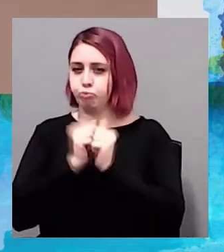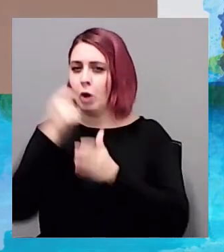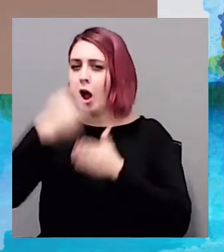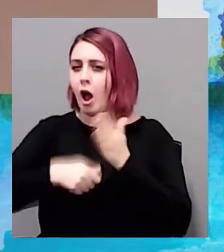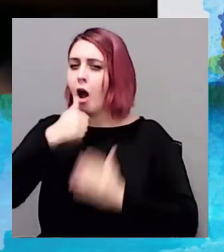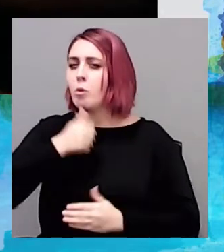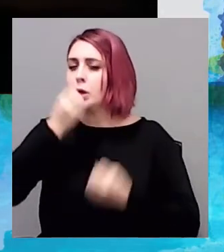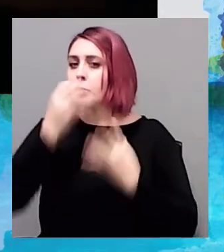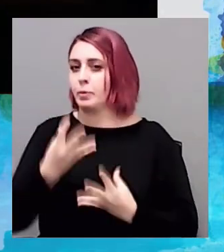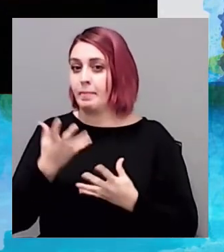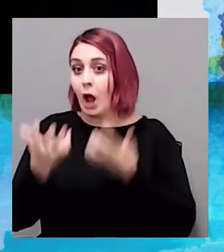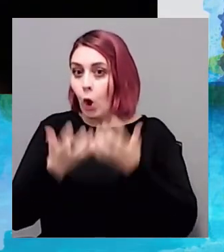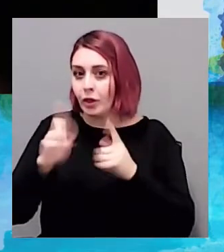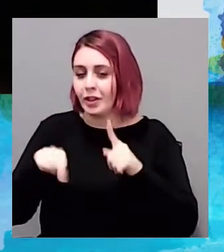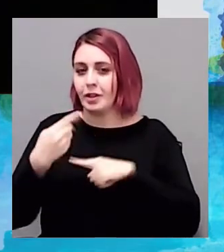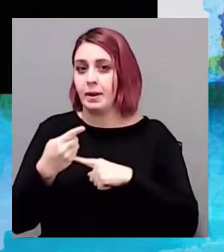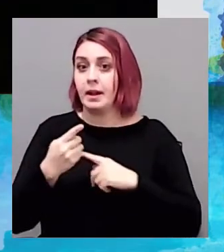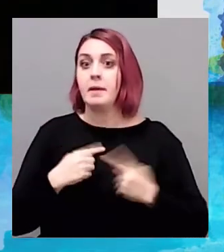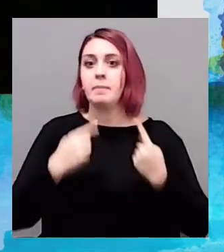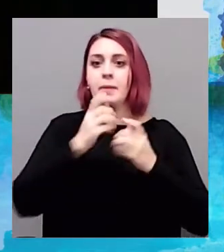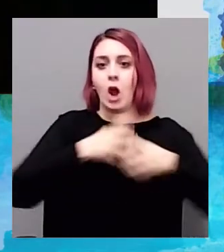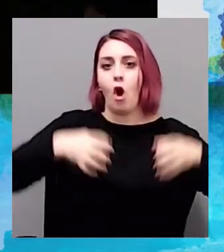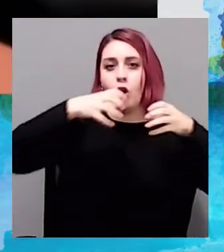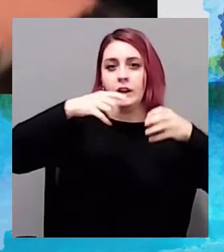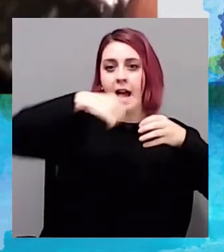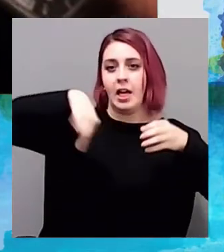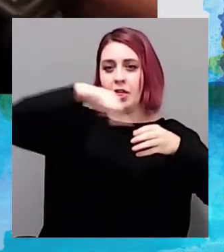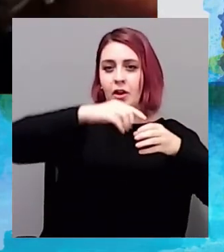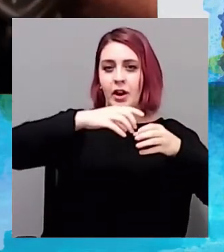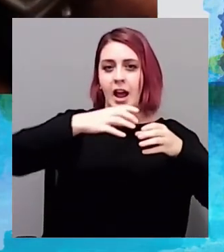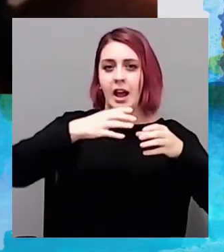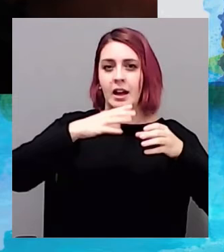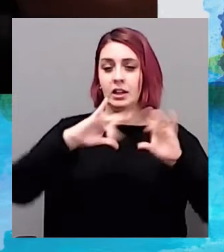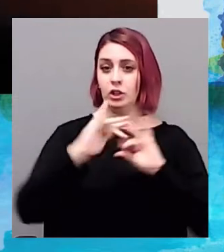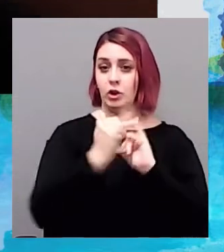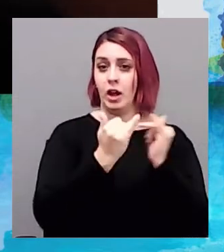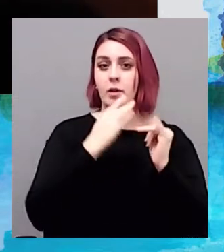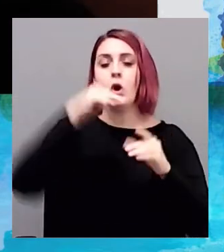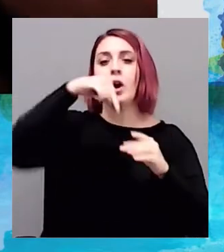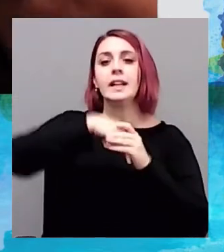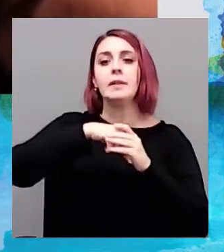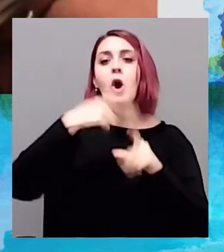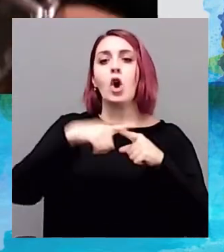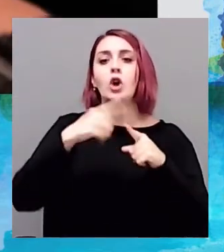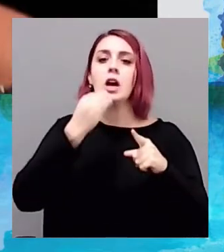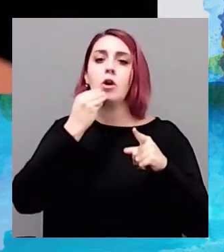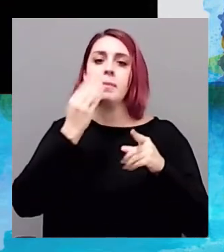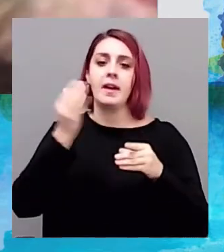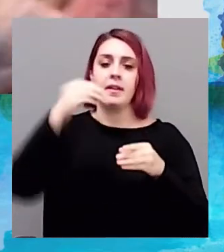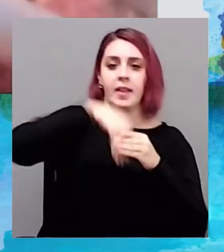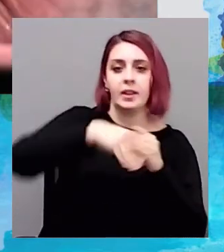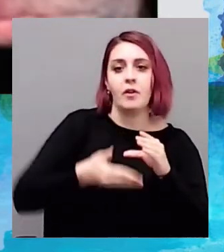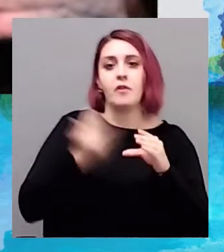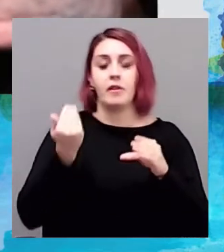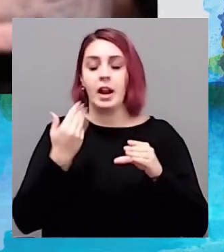cocían, claro. El primero es una olla. La boca es ancha, como tocaréis ahora, porque sirve para meter y sacar alimentos y poder cocinar o